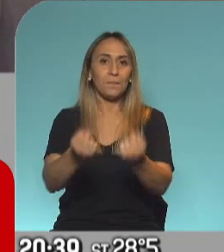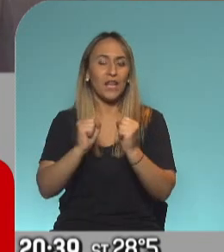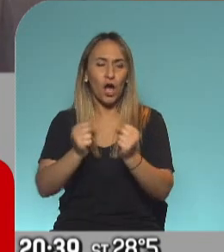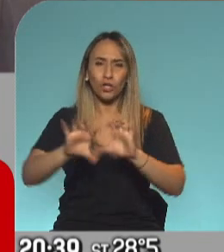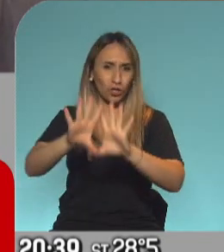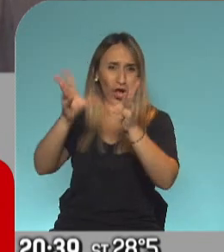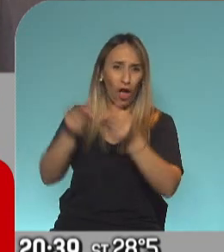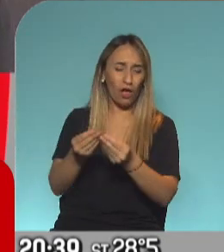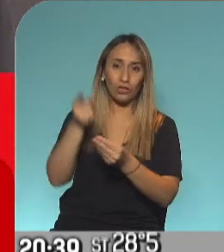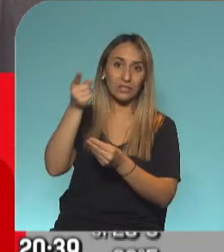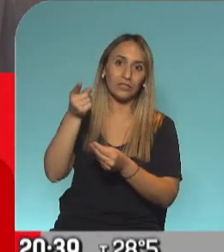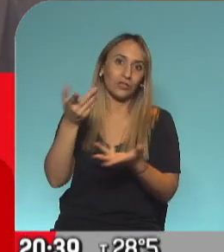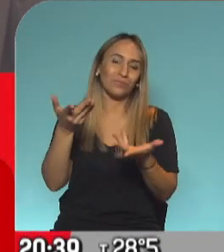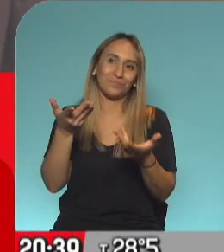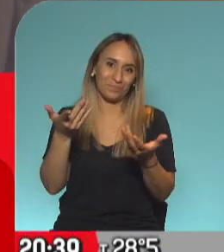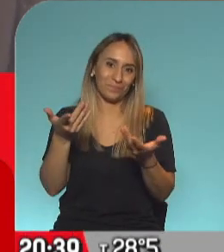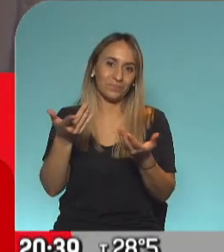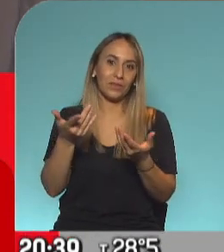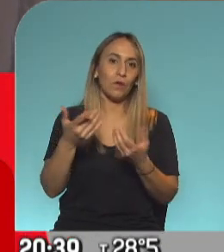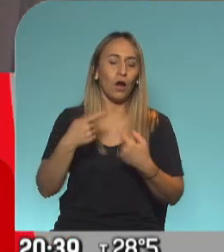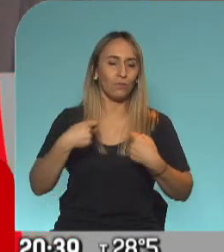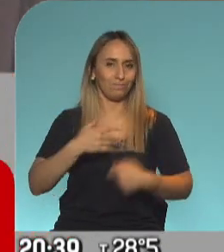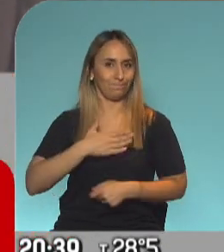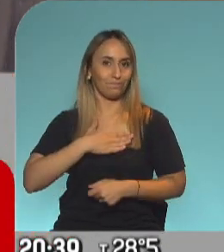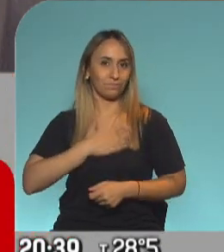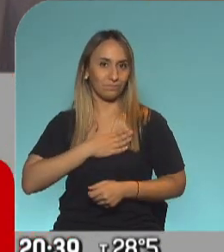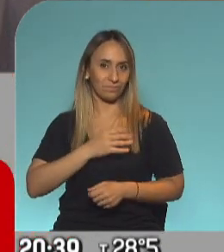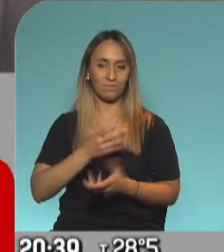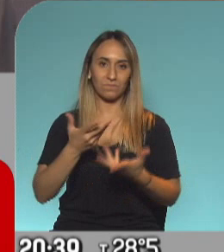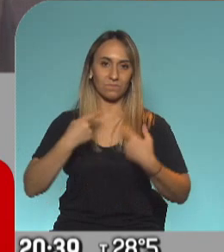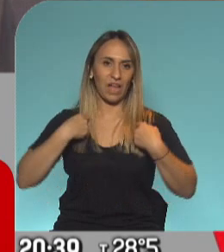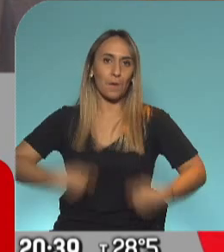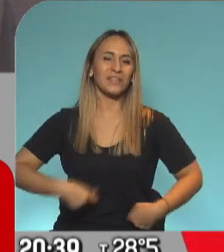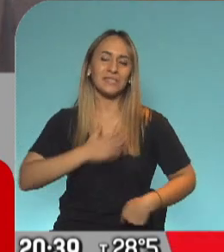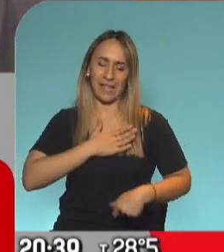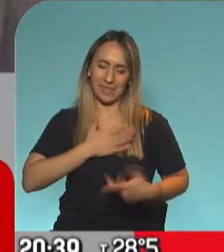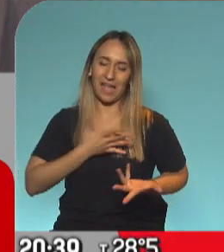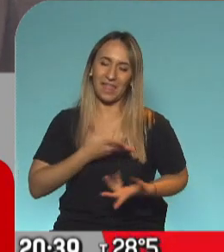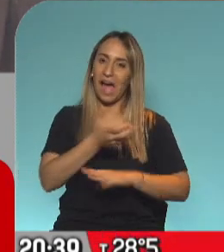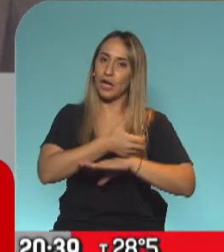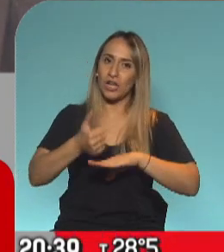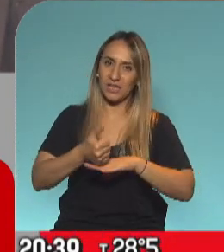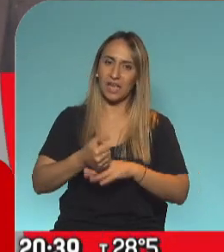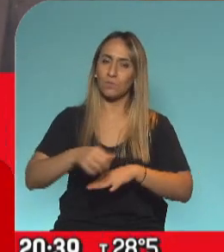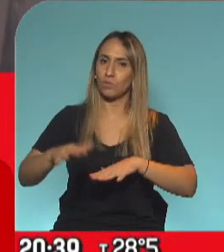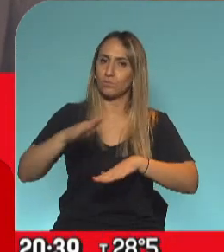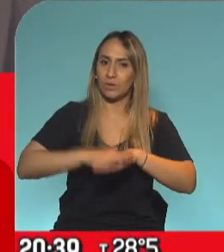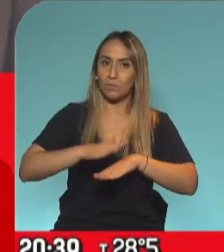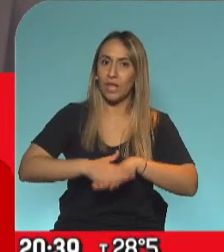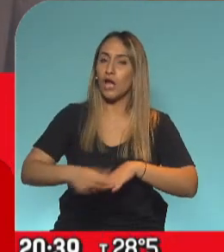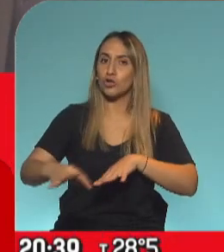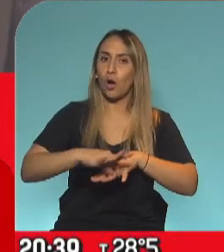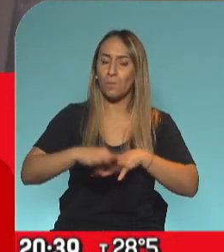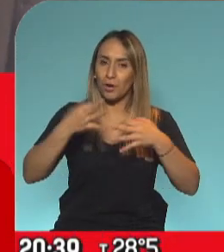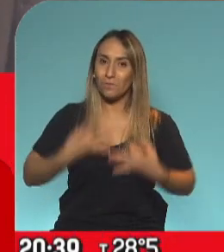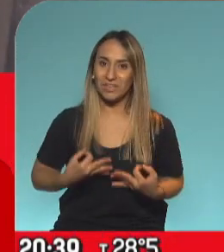pilotos tienen muy puesta la camiseta de aerolíneas y bueno y el servicio social y